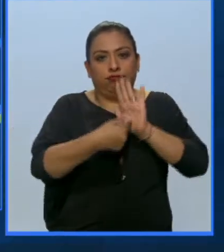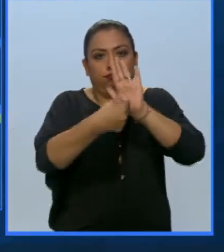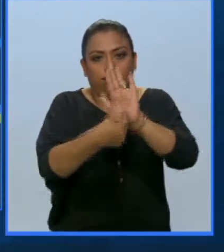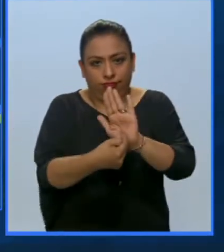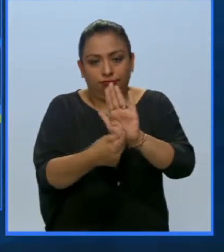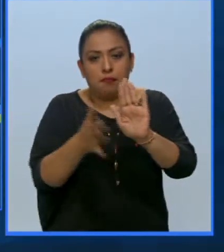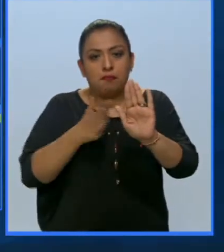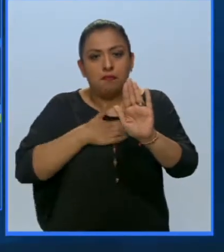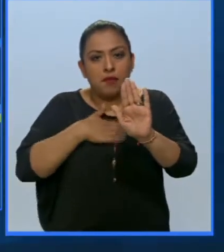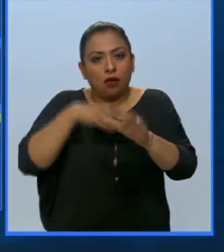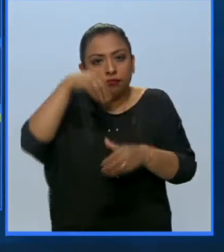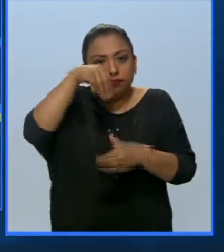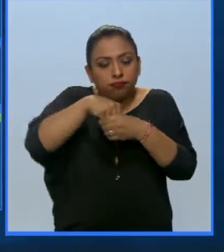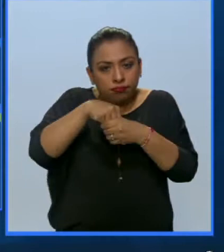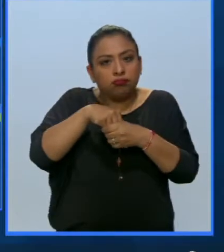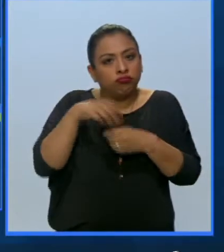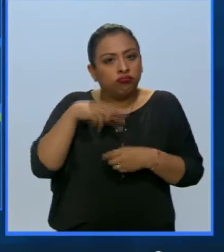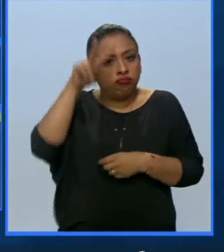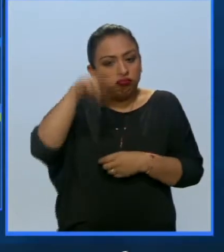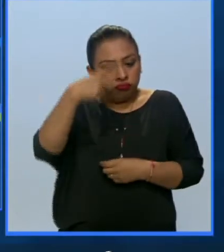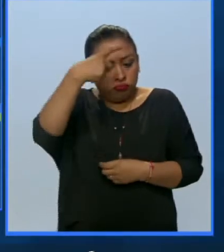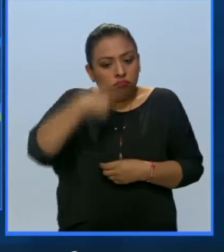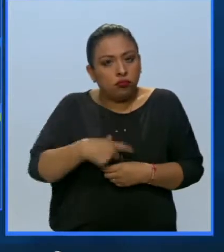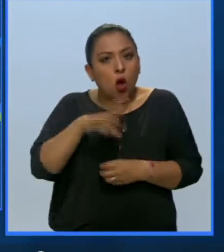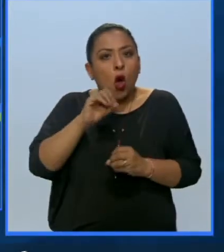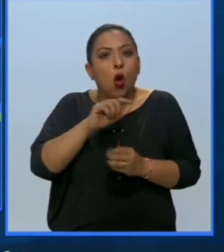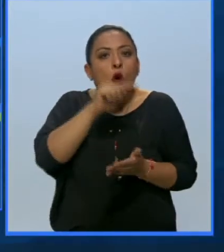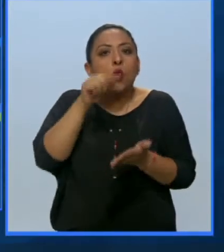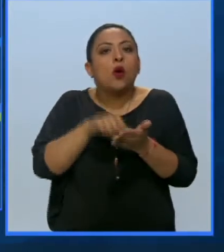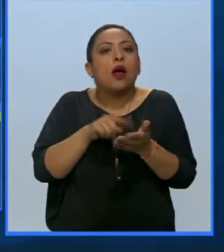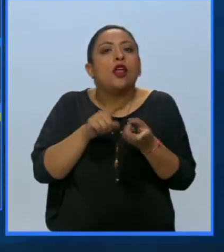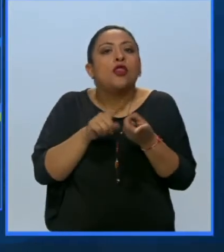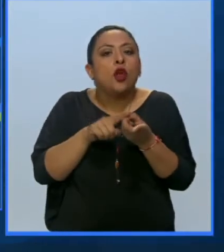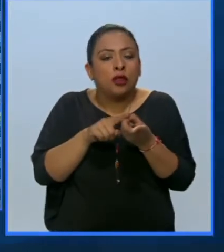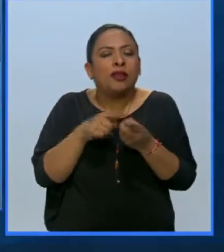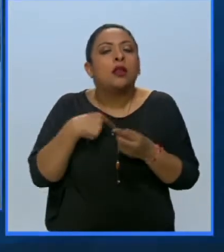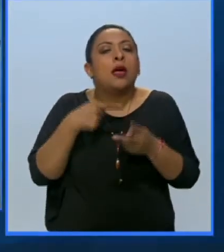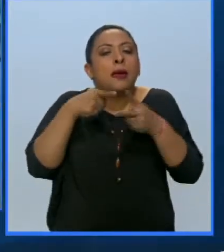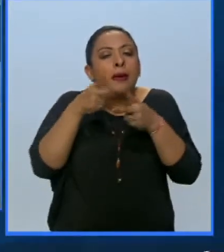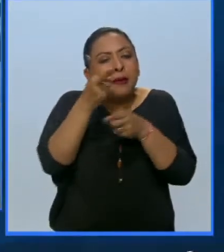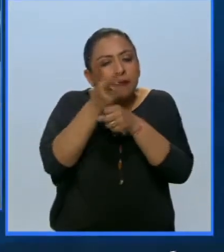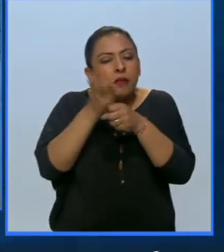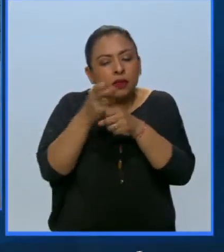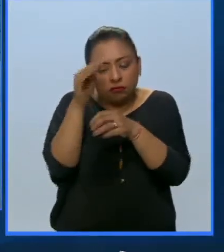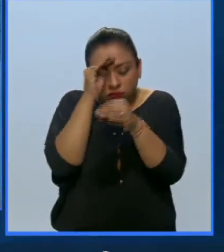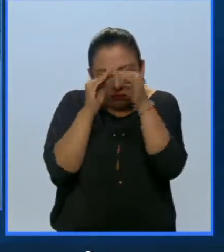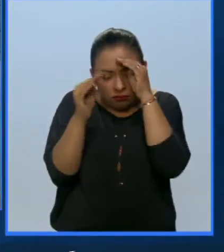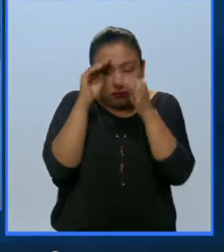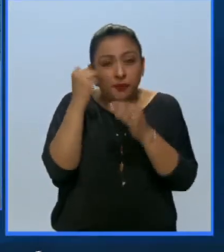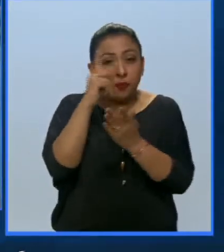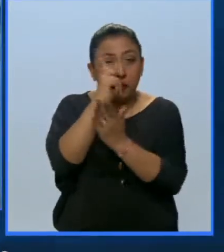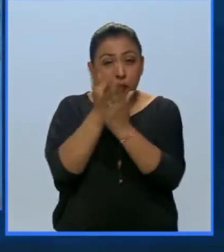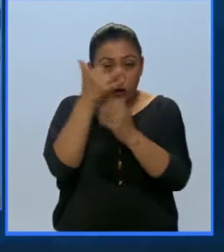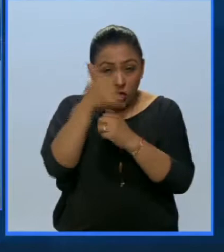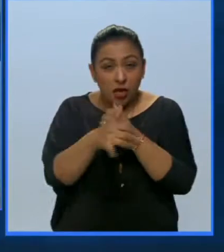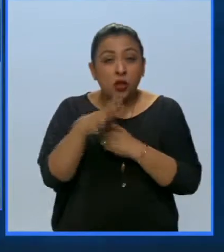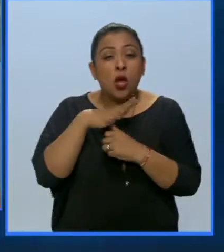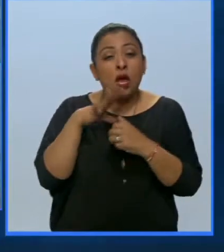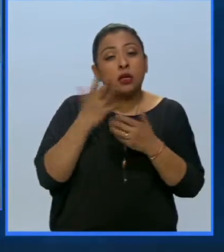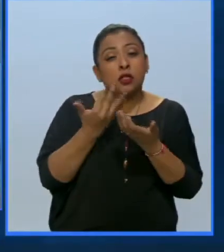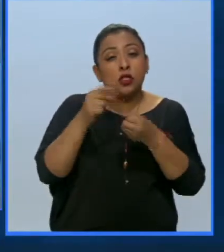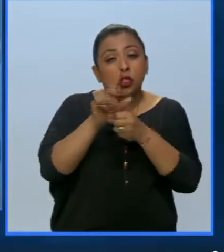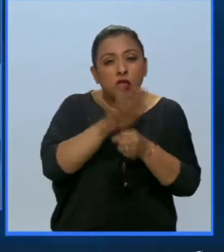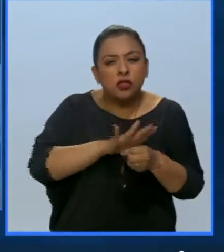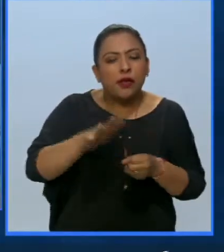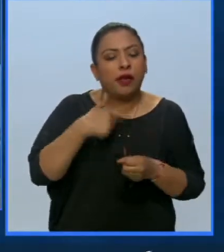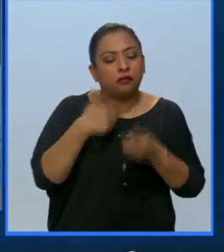mucho de la intimidad de lo que uno realmente es o de dónde viene, ¿no? Y es invita a la reflexión y lo que busca el proyecto también es generar una sociedad un